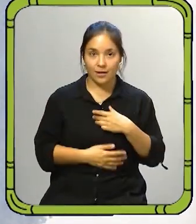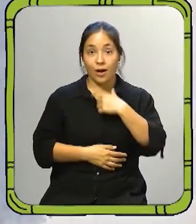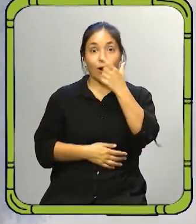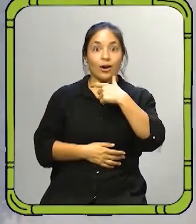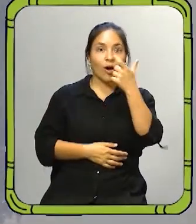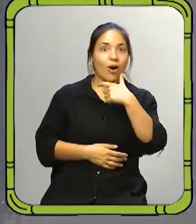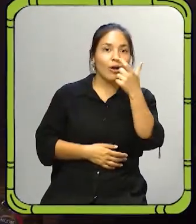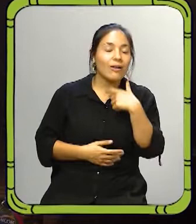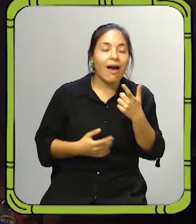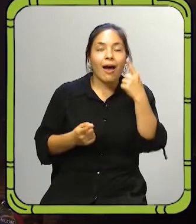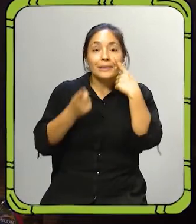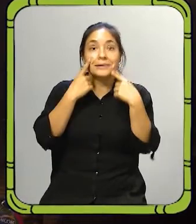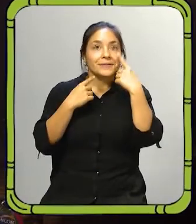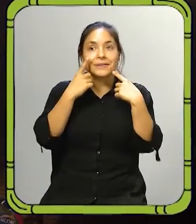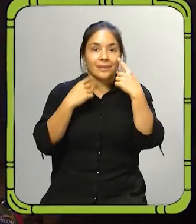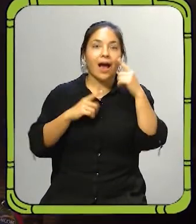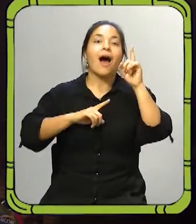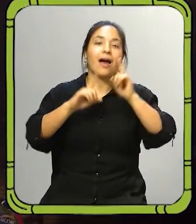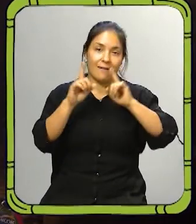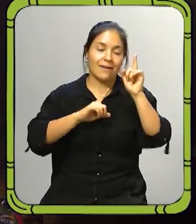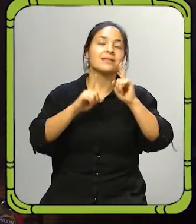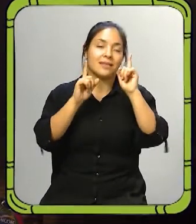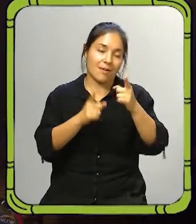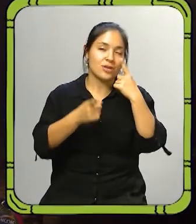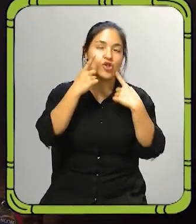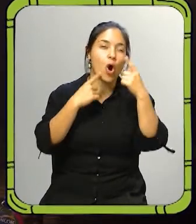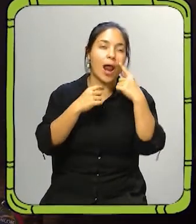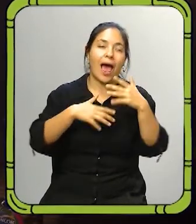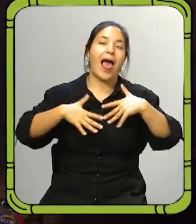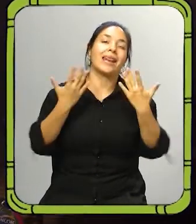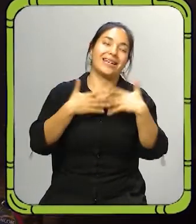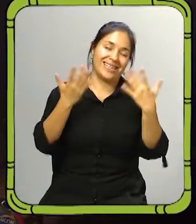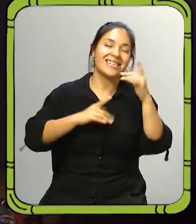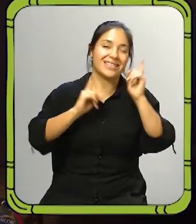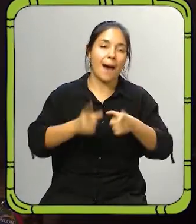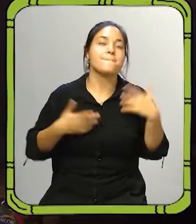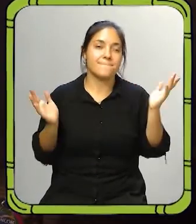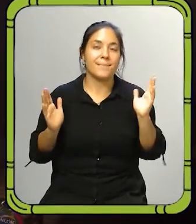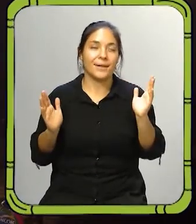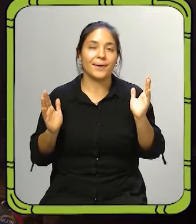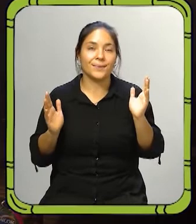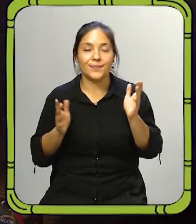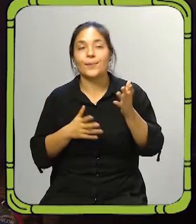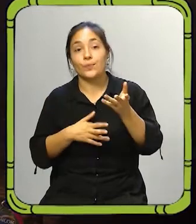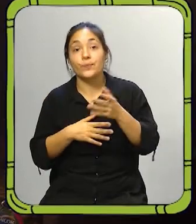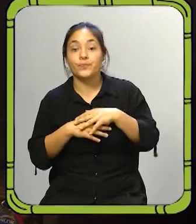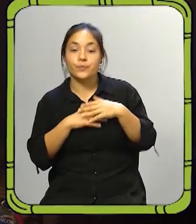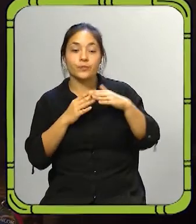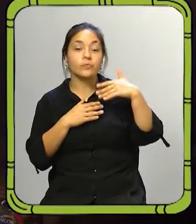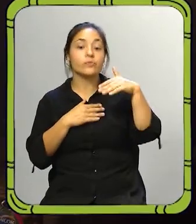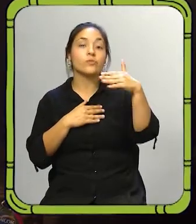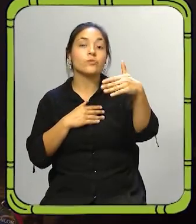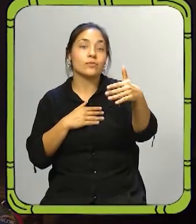brillaban cargados de lagrimones porque a veces también se llora de alegría, nosotros lo sabemos. Más tarde, un